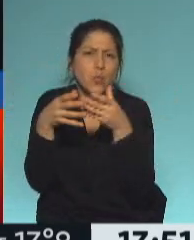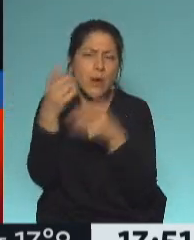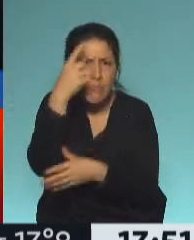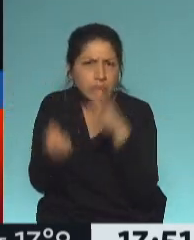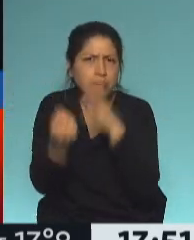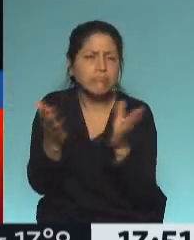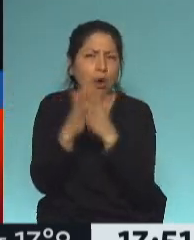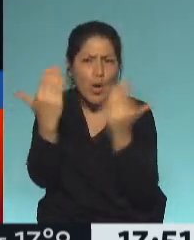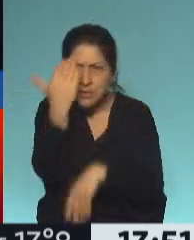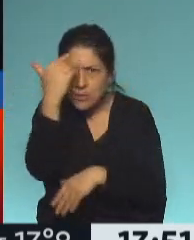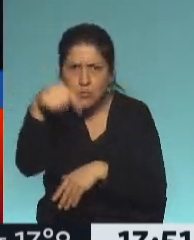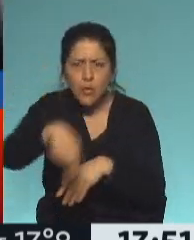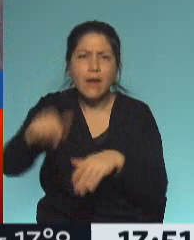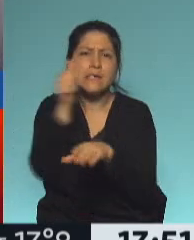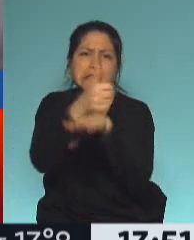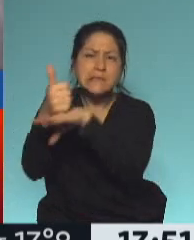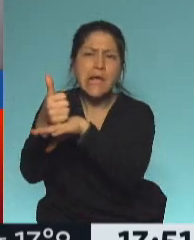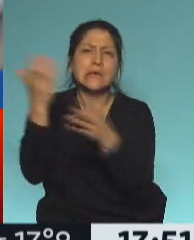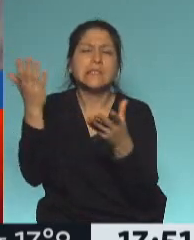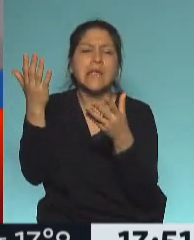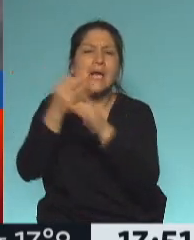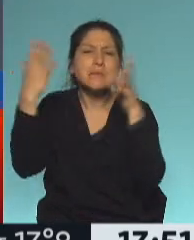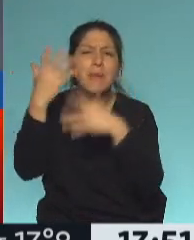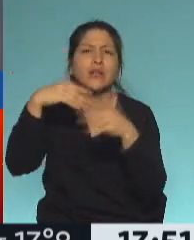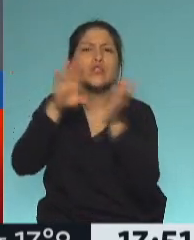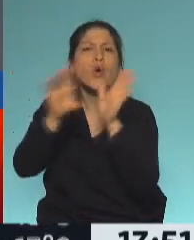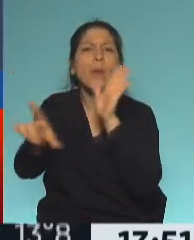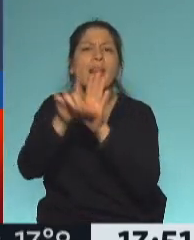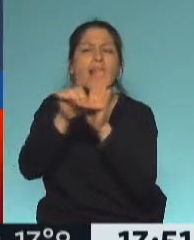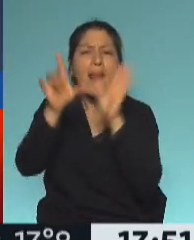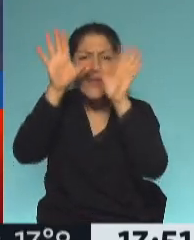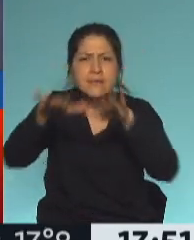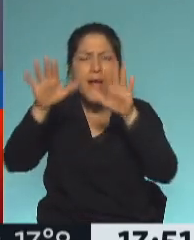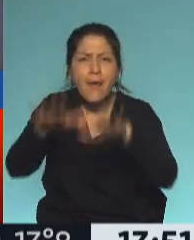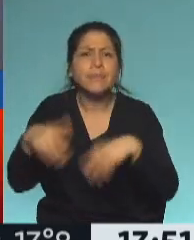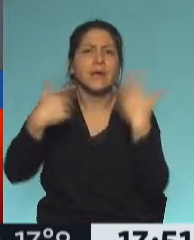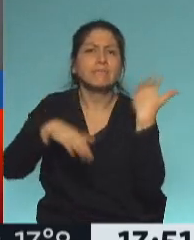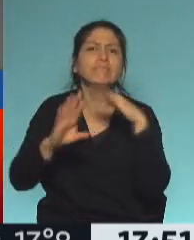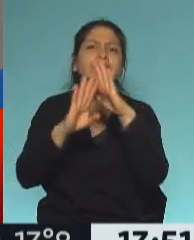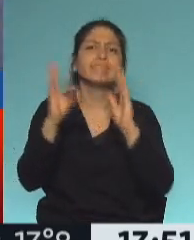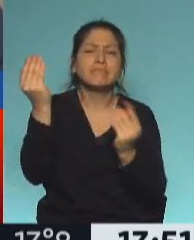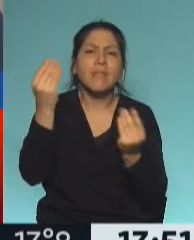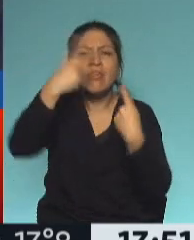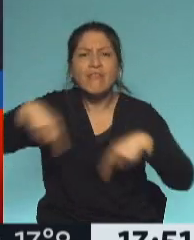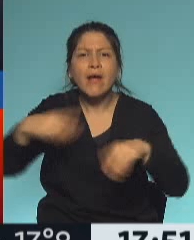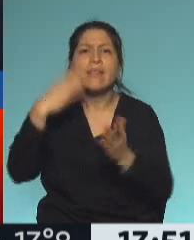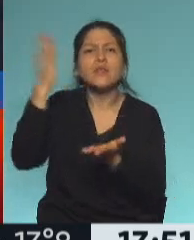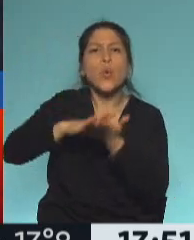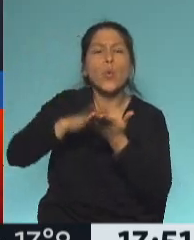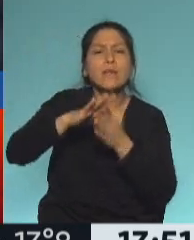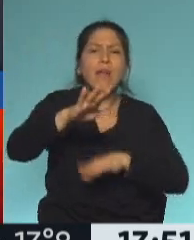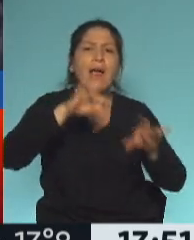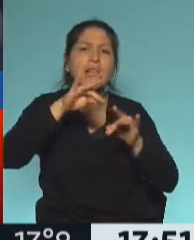constitucional constituido por 6 expertos en ley islámica designados por el líder supremo y 6 juristas electos por el